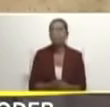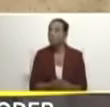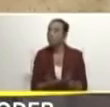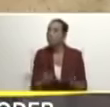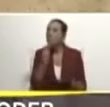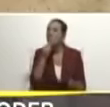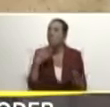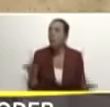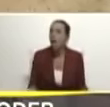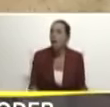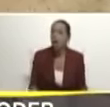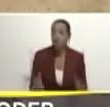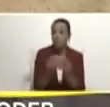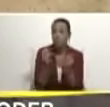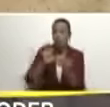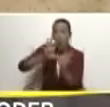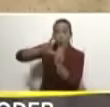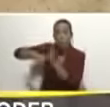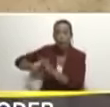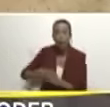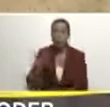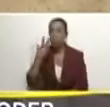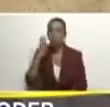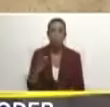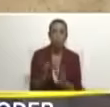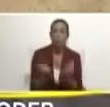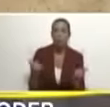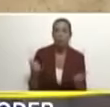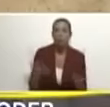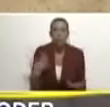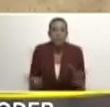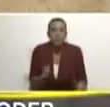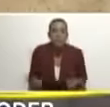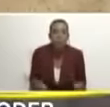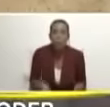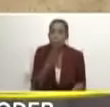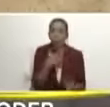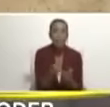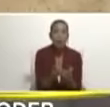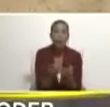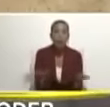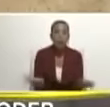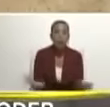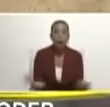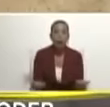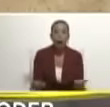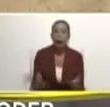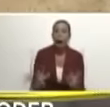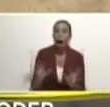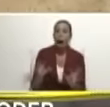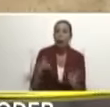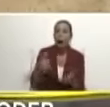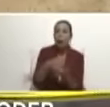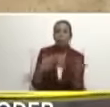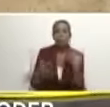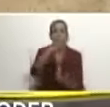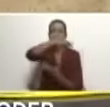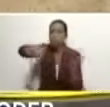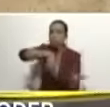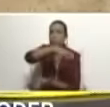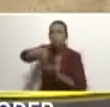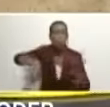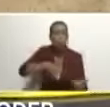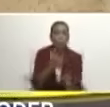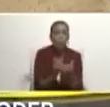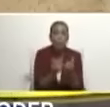¿Ah? Se llevaban el papel moneda, se lo robaban para afectar el comercio interno, para afectar